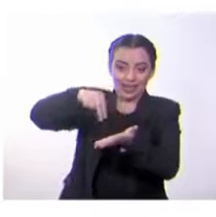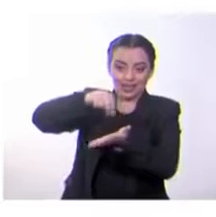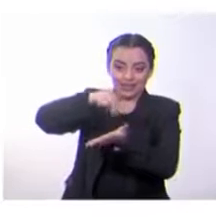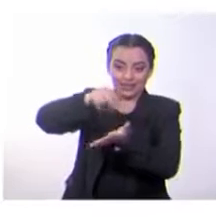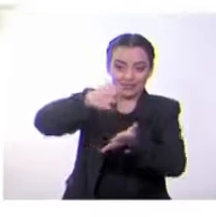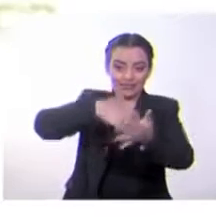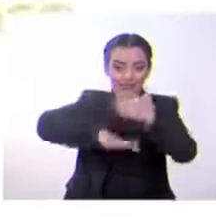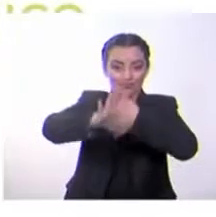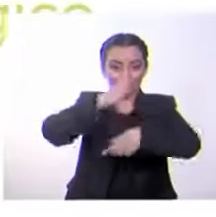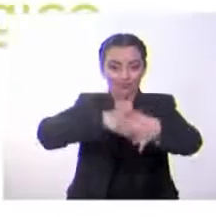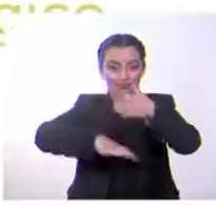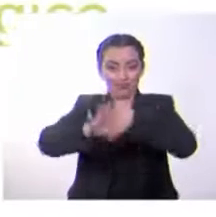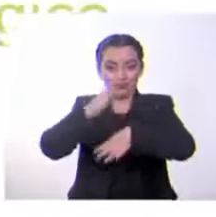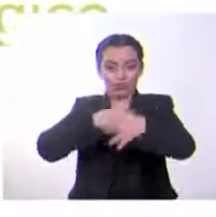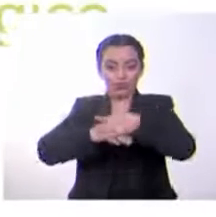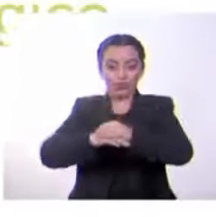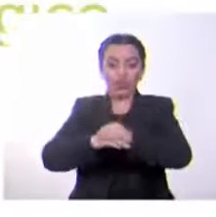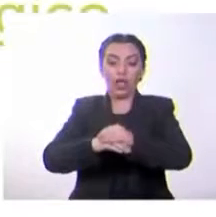se quedaba fija.